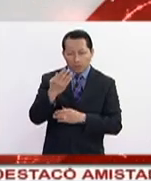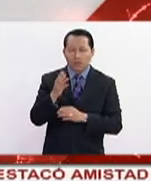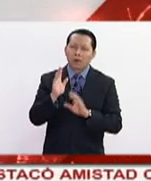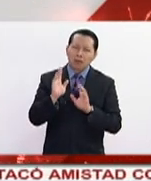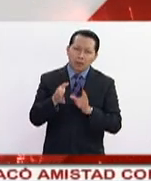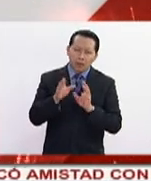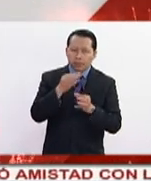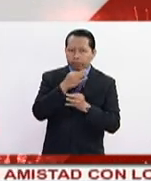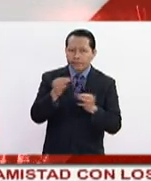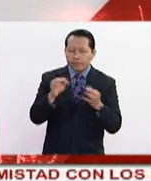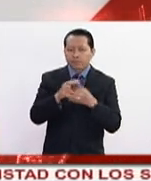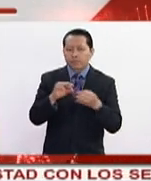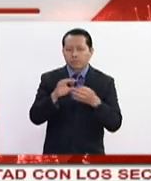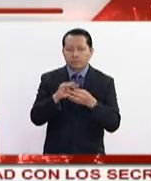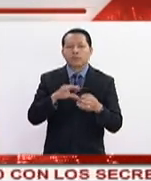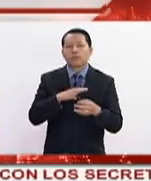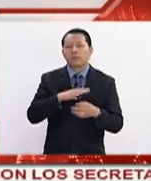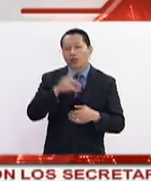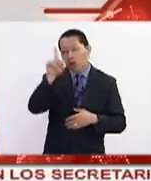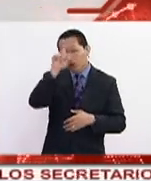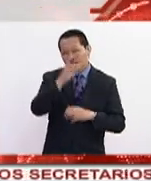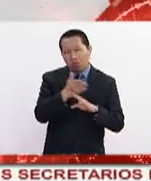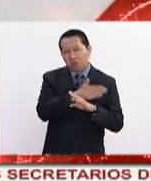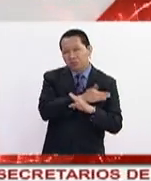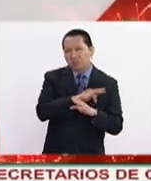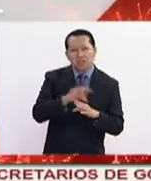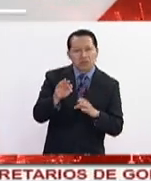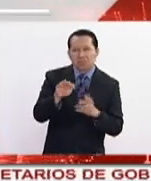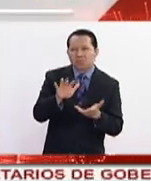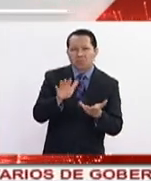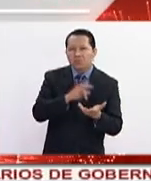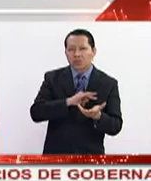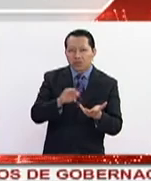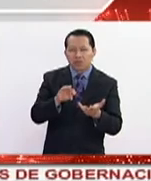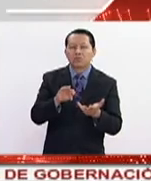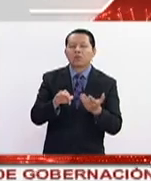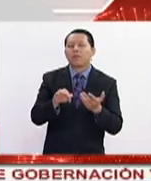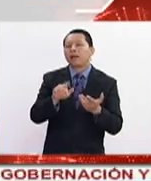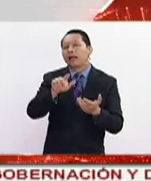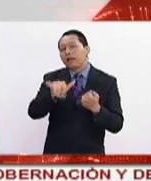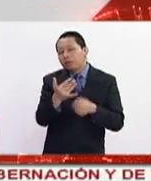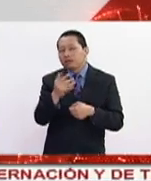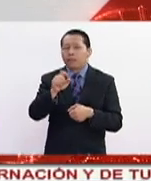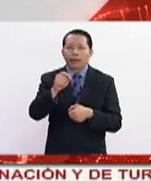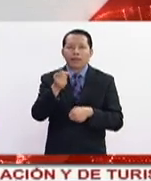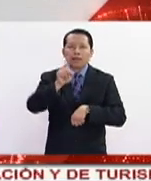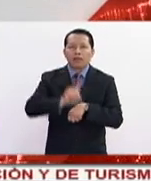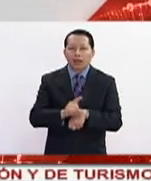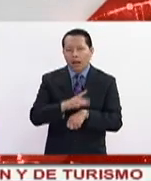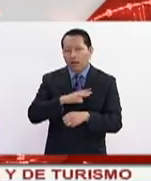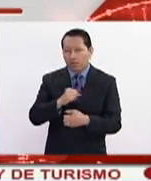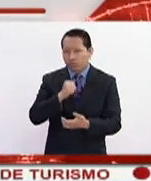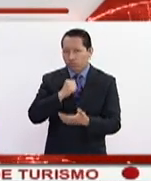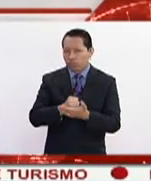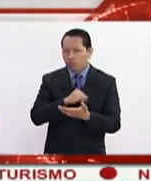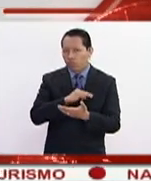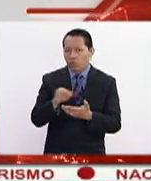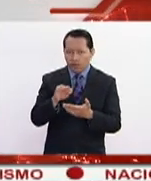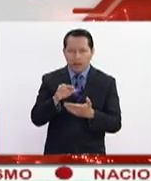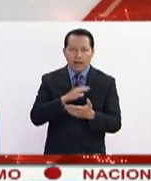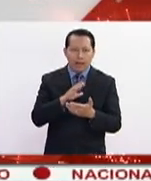dijimos en un consejo hace aproximadamente 15, 20 días. Celebramos la ratificación de la